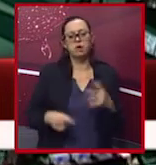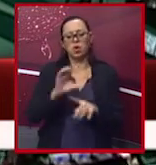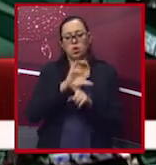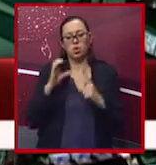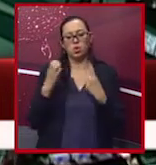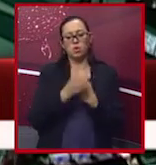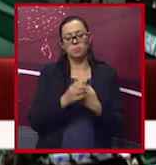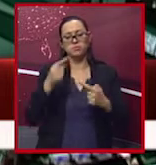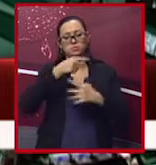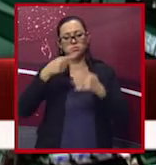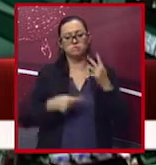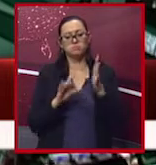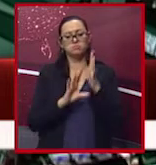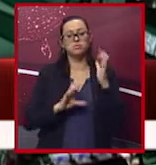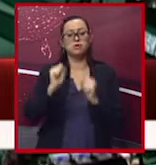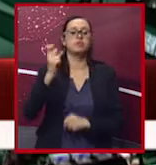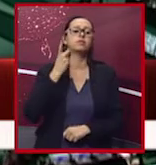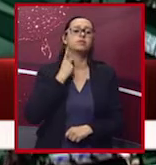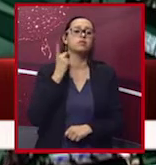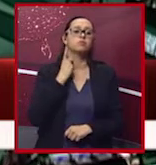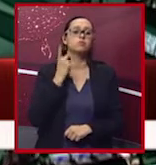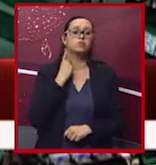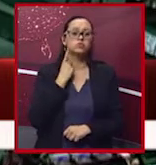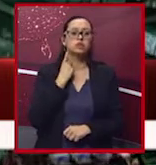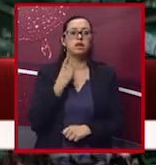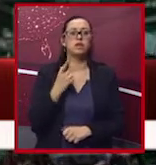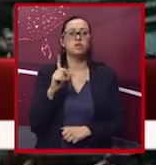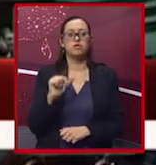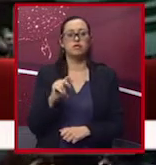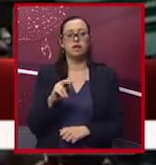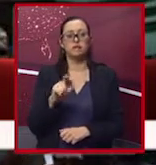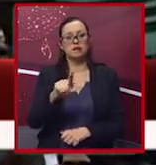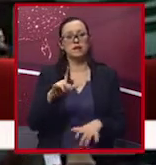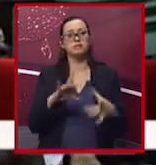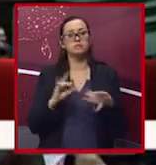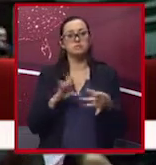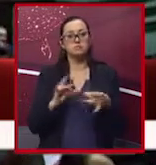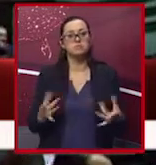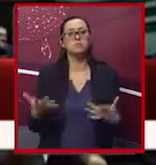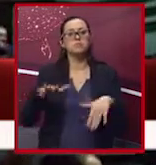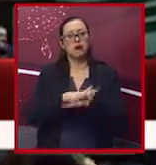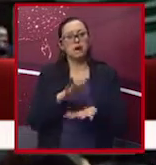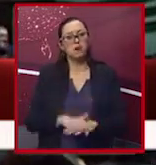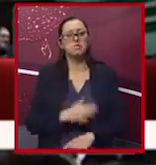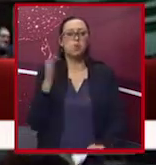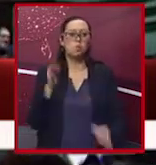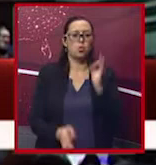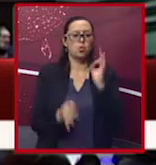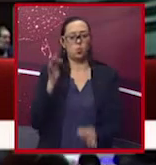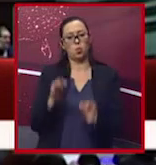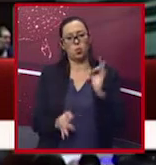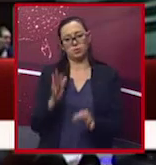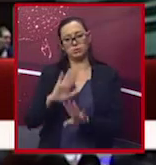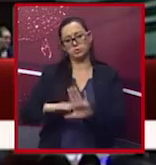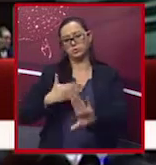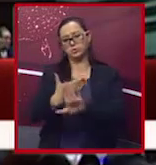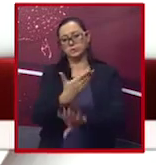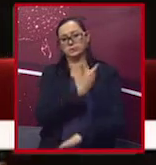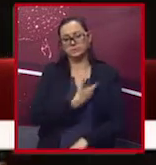Constitucionales, el diputado Daniel Ordóñez Hernández precisó que se proponen cambios en el supuesto de juicio político al presidente de la